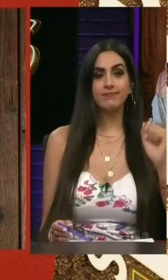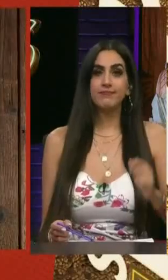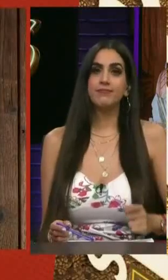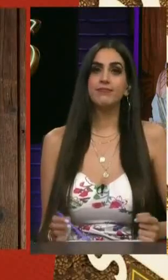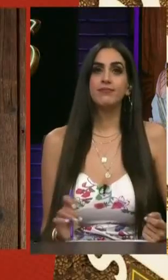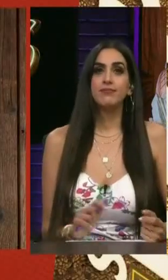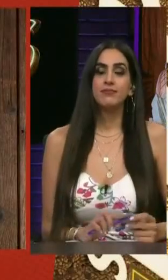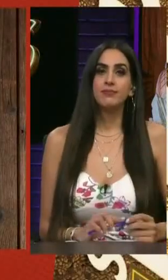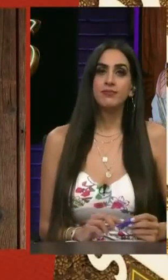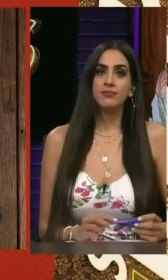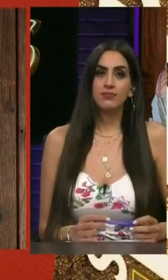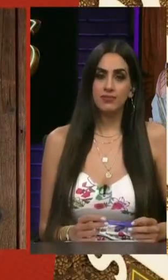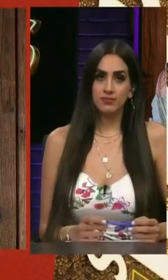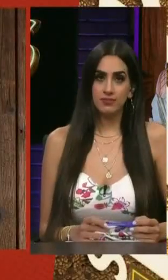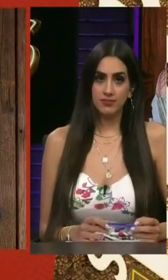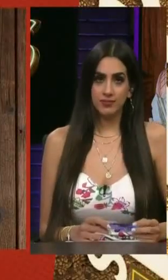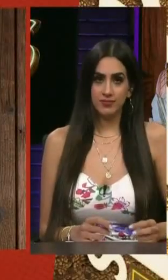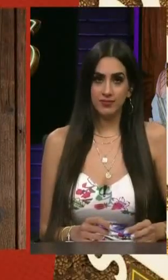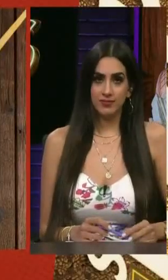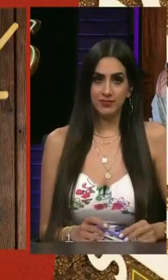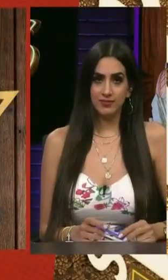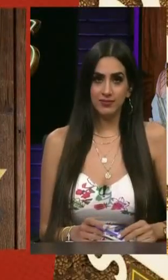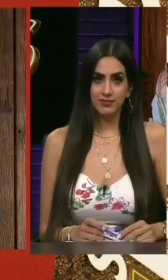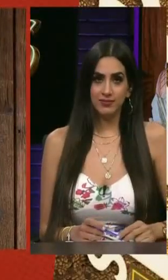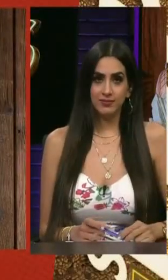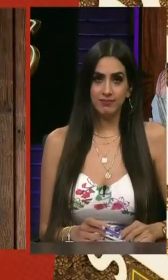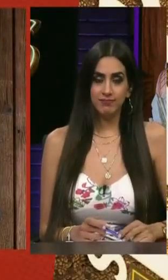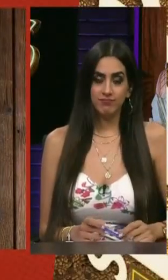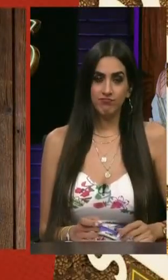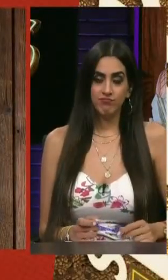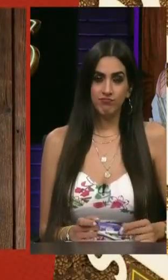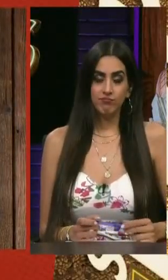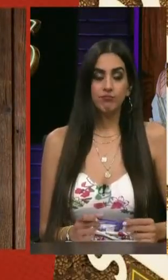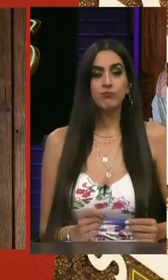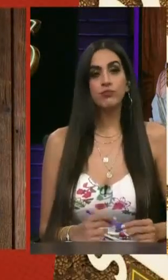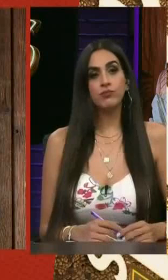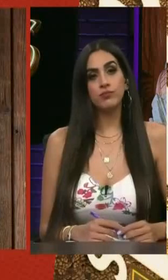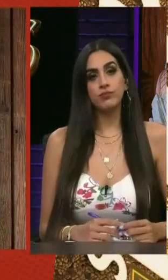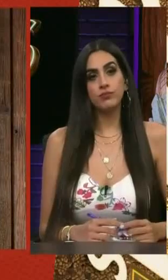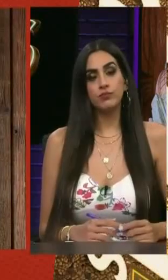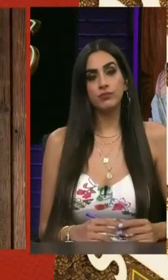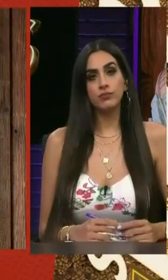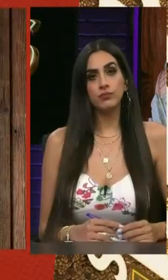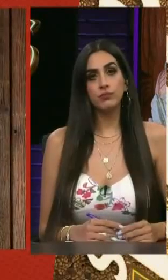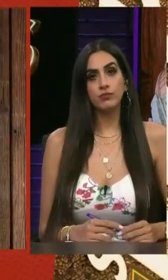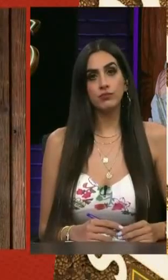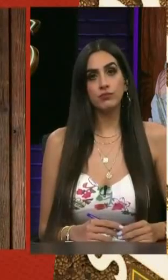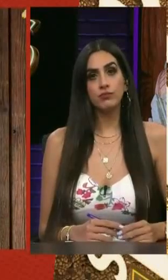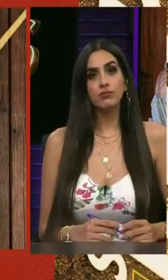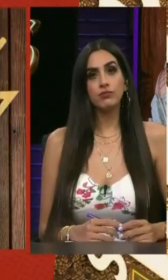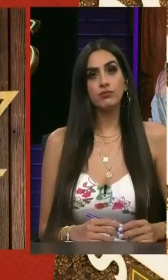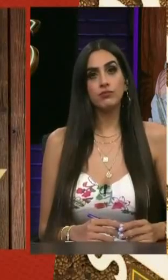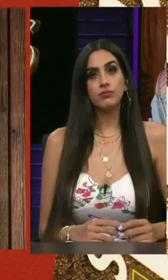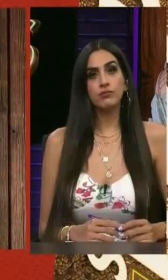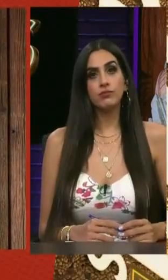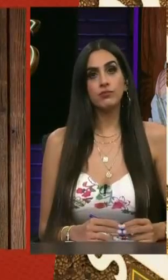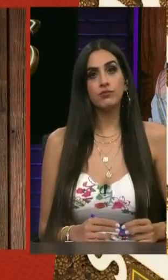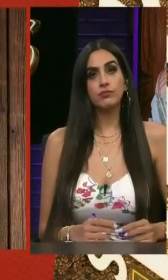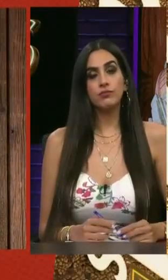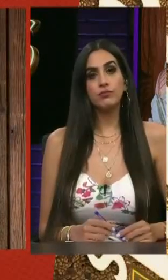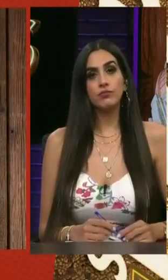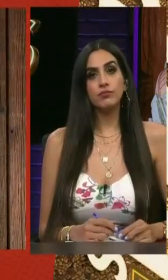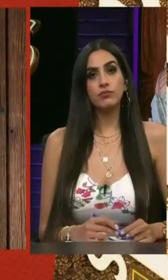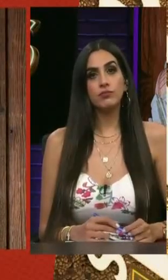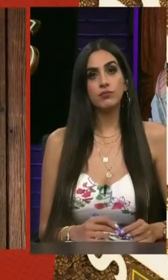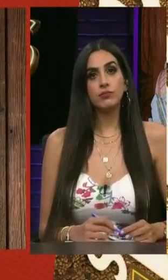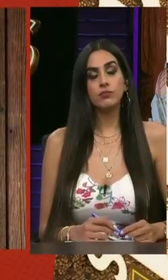brutalidad policiaca y las políticas del gobierno del presidente Iván Duque. Esto es serio, ¿eh? Que armó un despapalle en ese